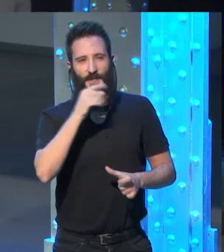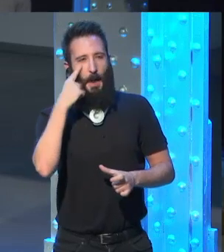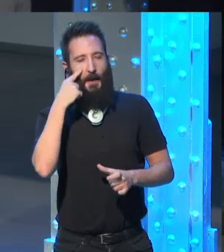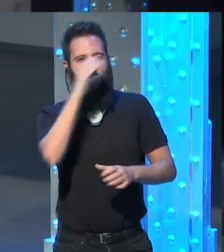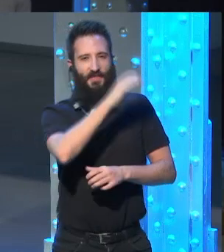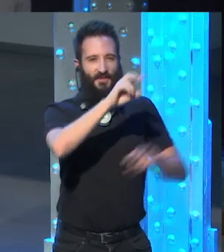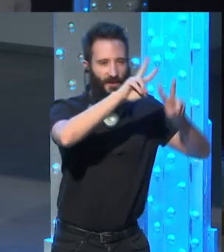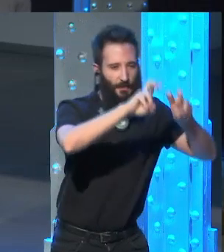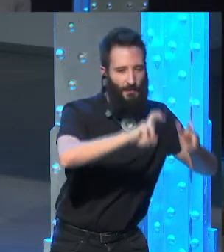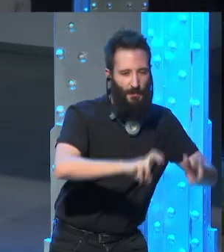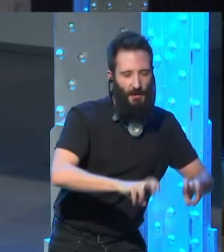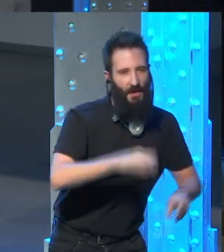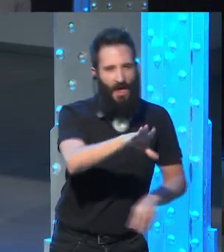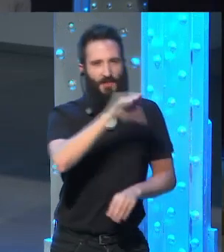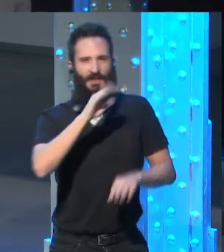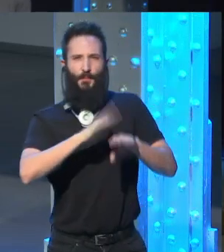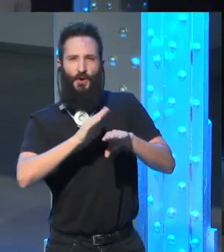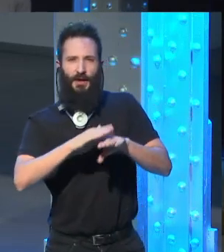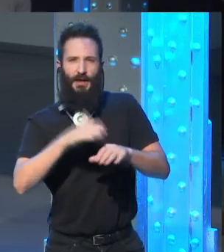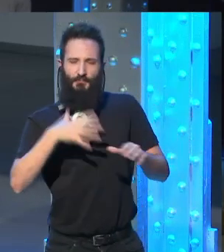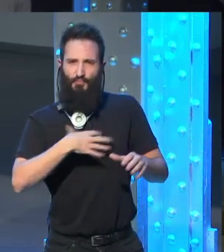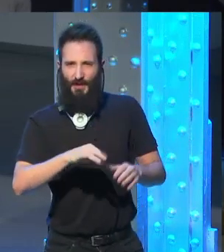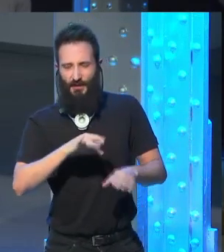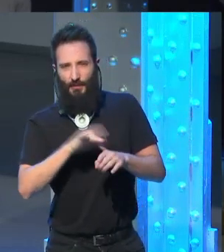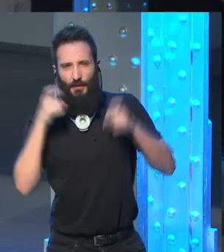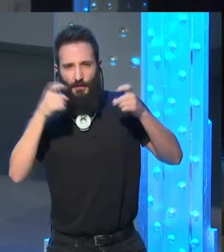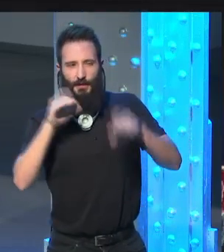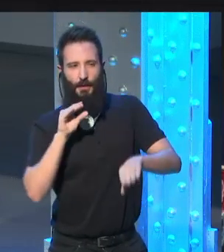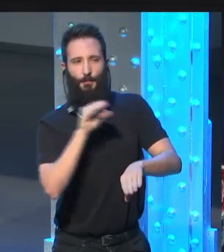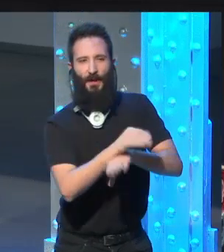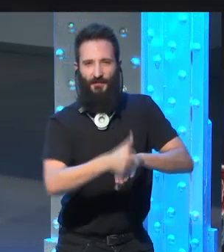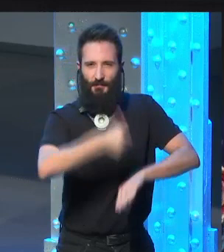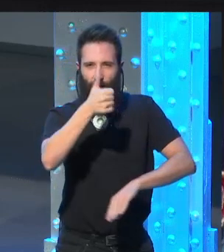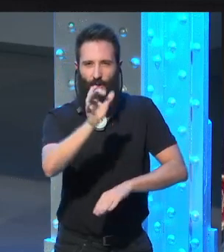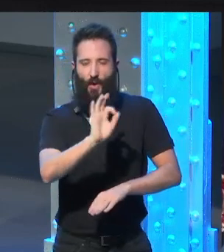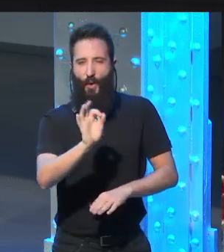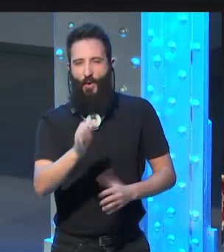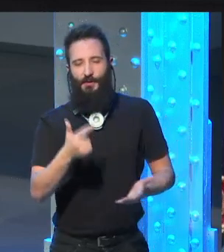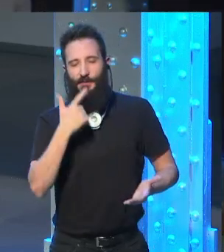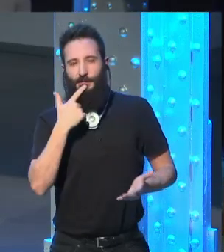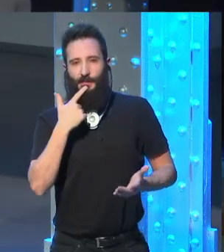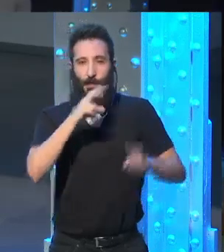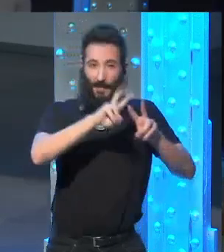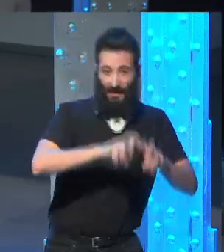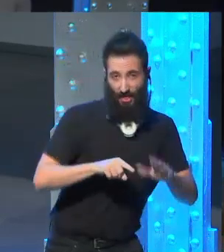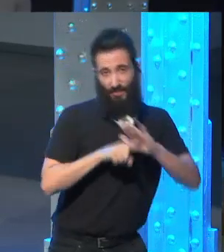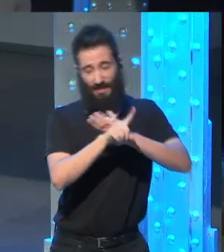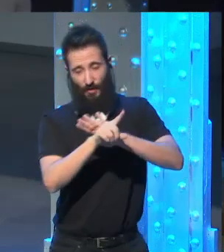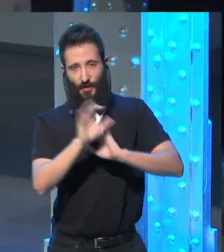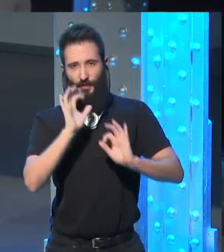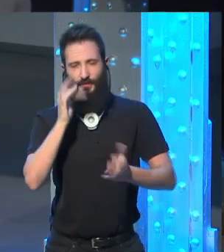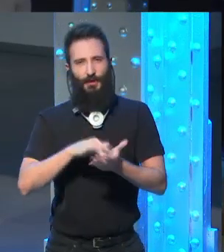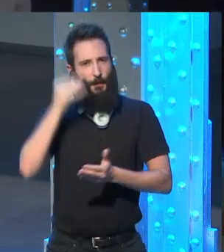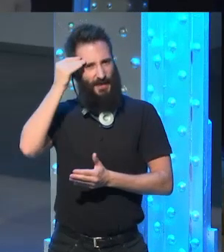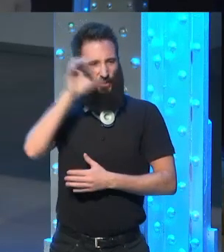investigaciones científicas, eso puede ayudar a que haya más inversión en investigación y desarrollo? Yo creo que es la clave del desarrollo de